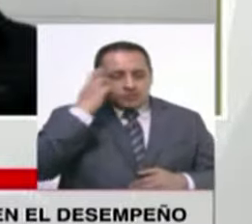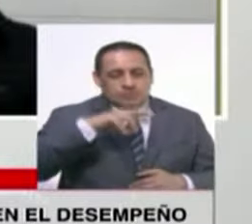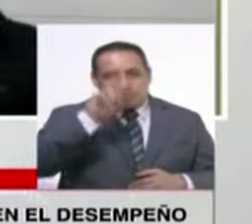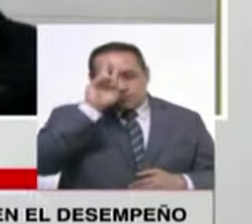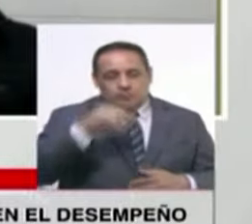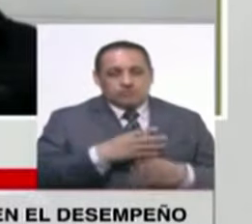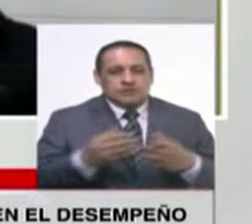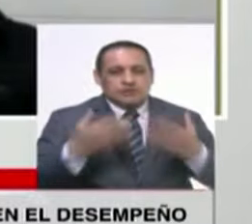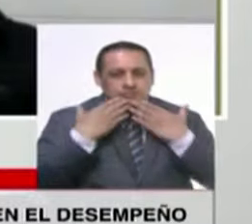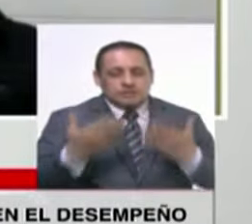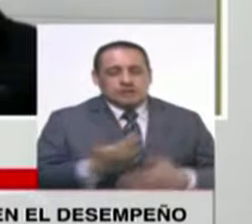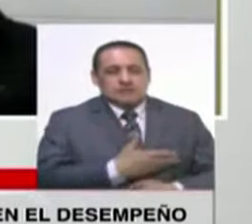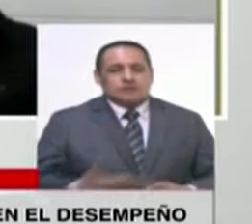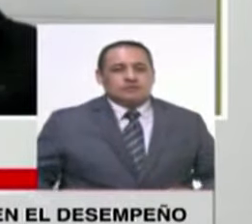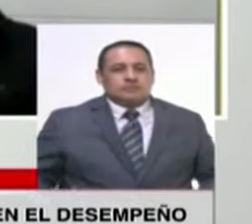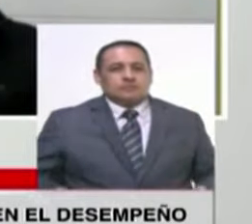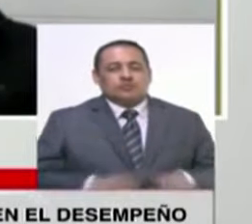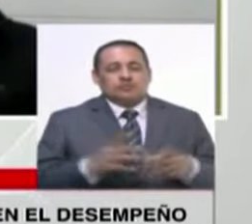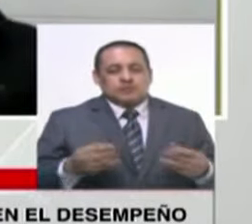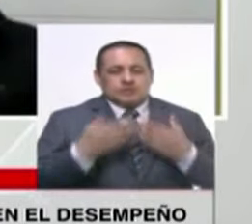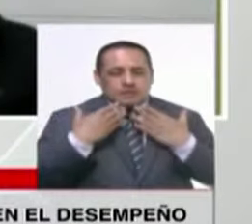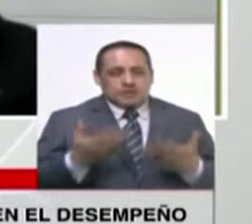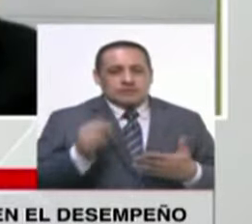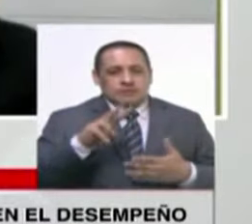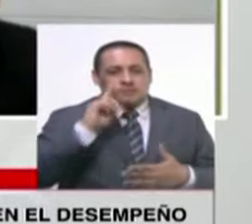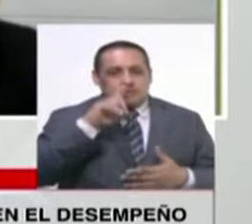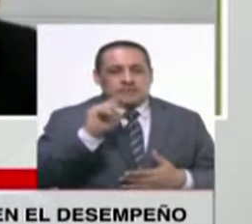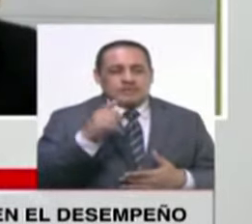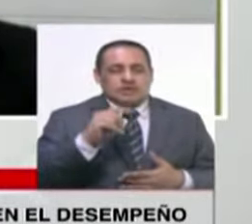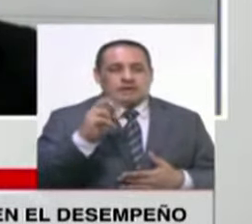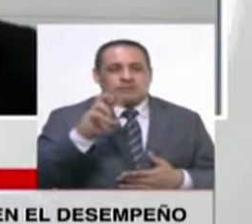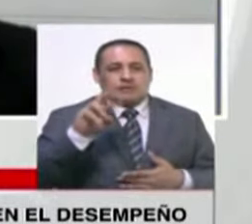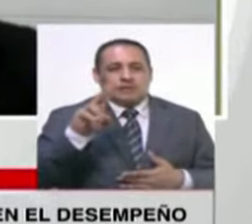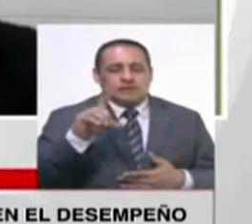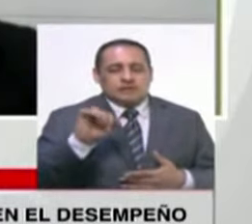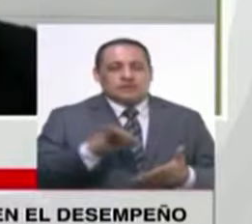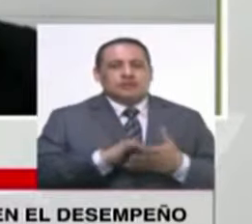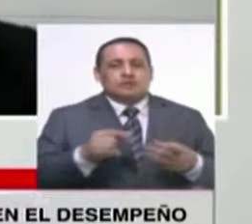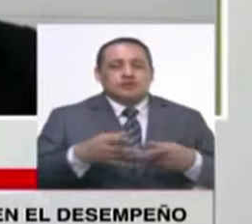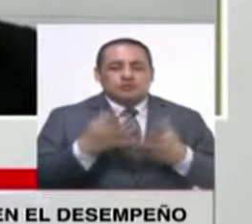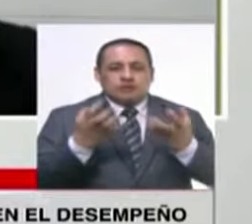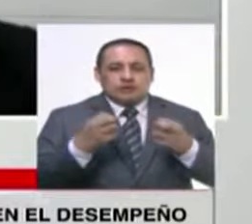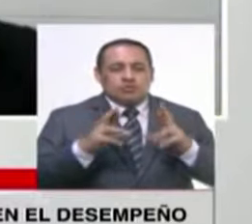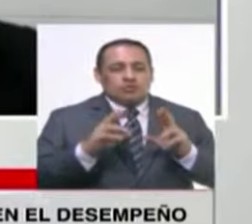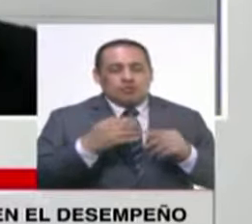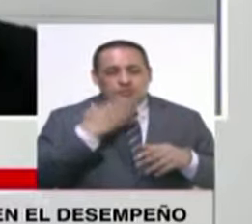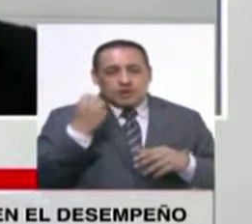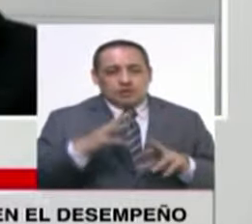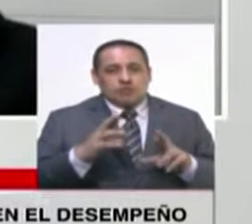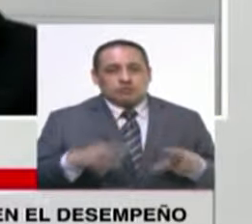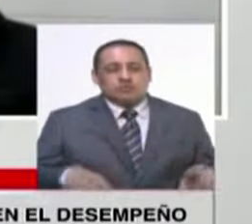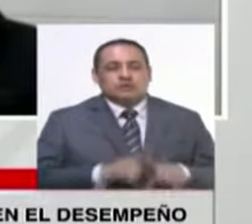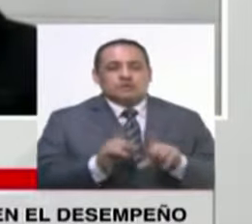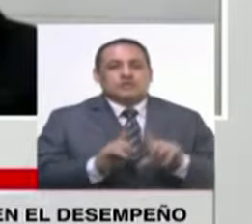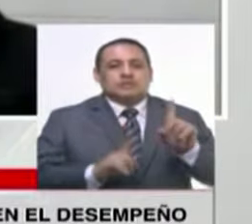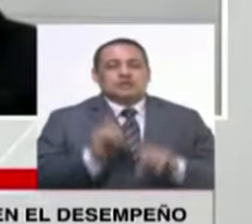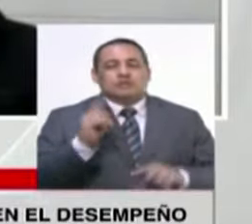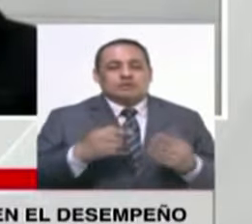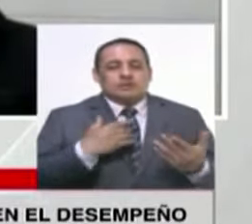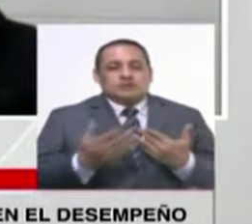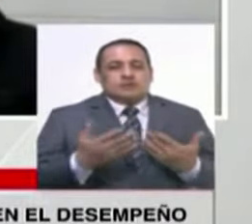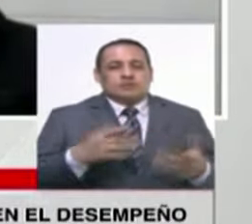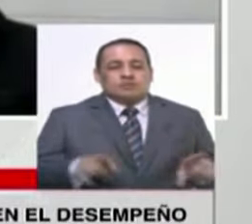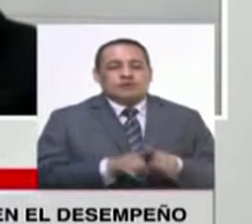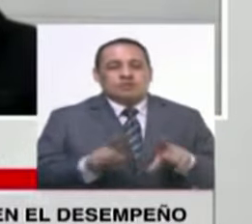nuestro país. Muchas gracias, señor presidente, muchas gracias, señor Villaverde, y nuevamente le deseo lo mejor, y de alguna manera,